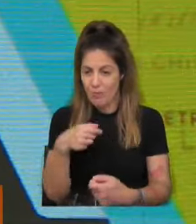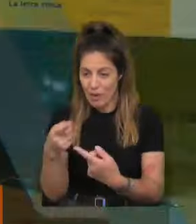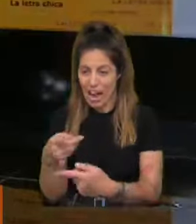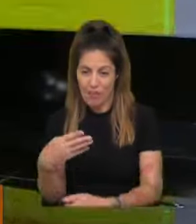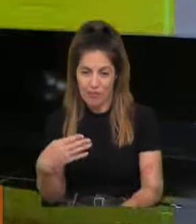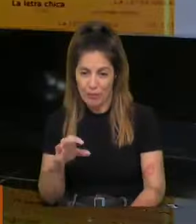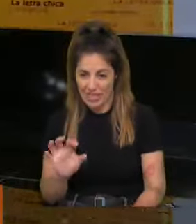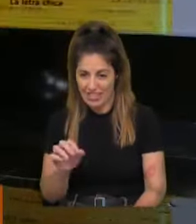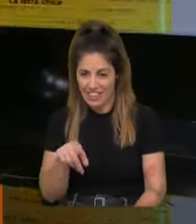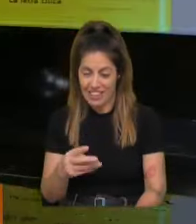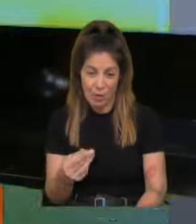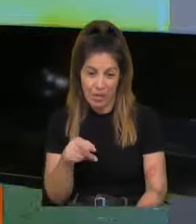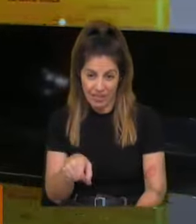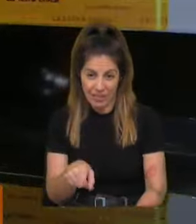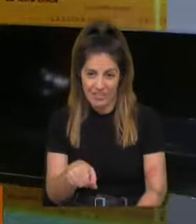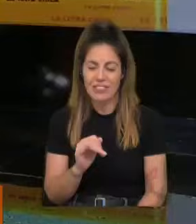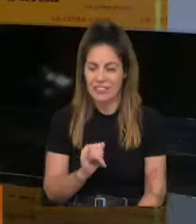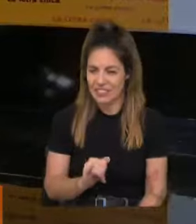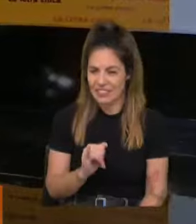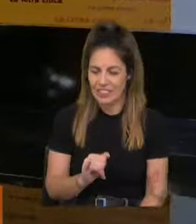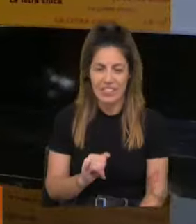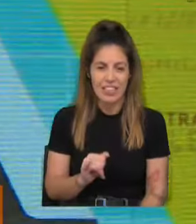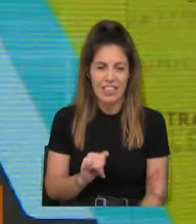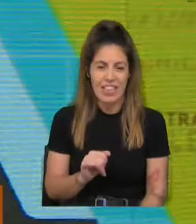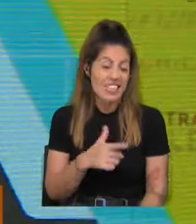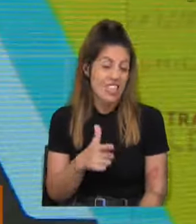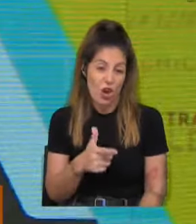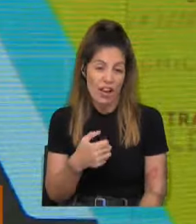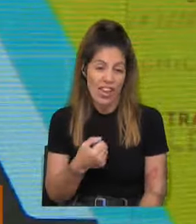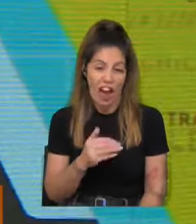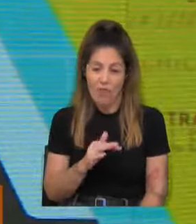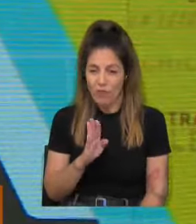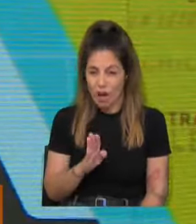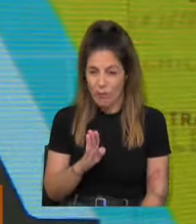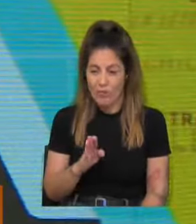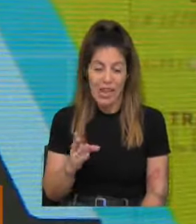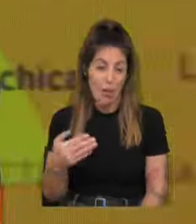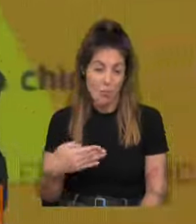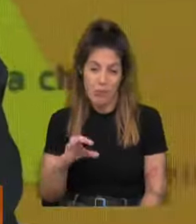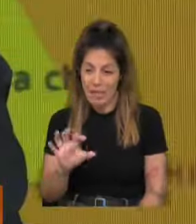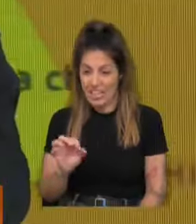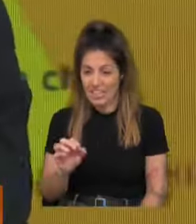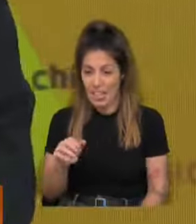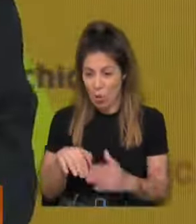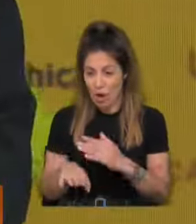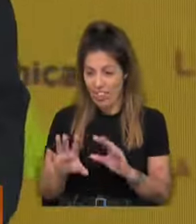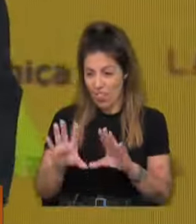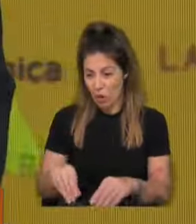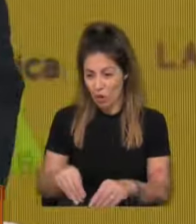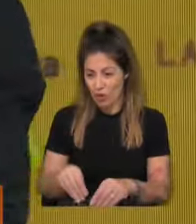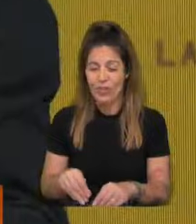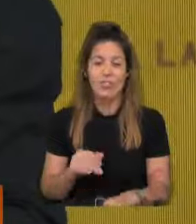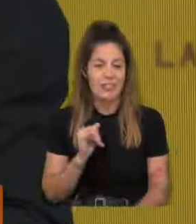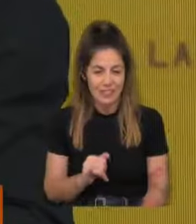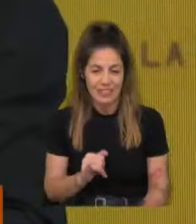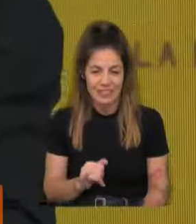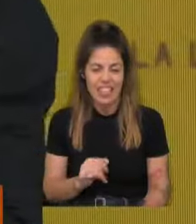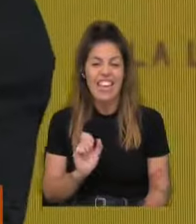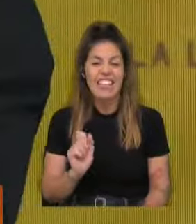esa de esa plata hablás cor está no existen más si no existen más las safap el bpc se la queda toda mir y mira qué loco esto porque quien